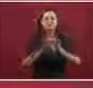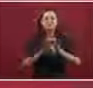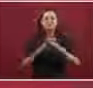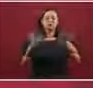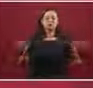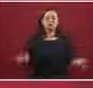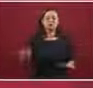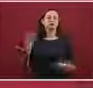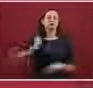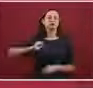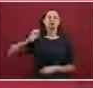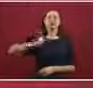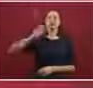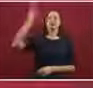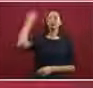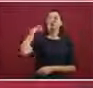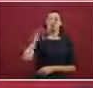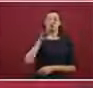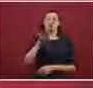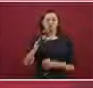del siglo XIX,